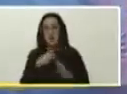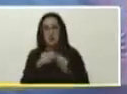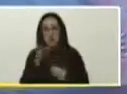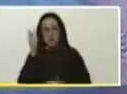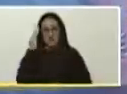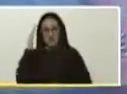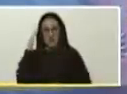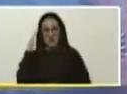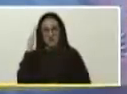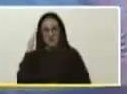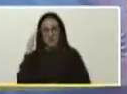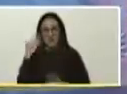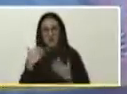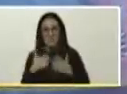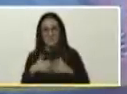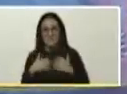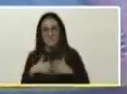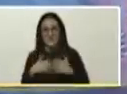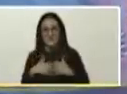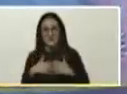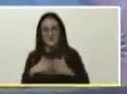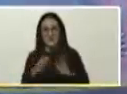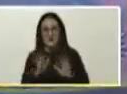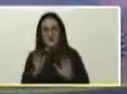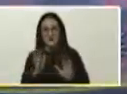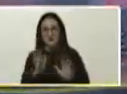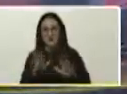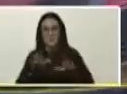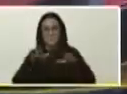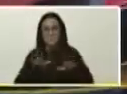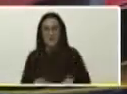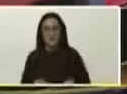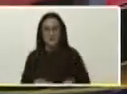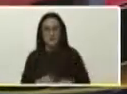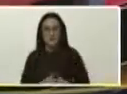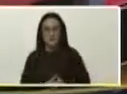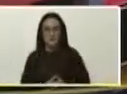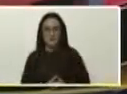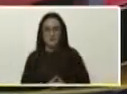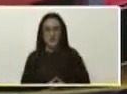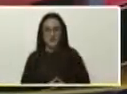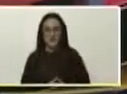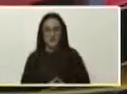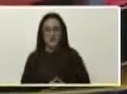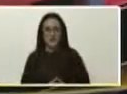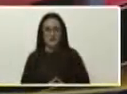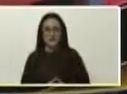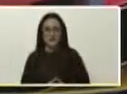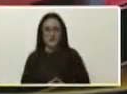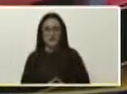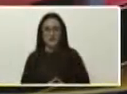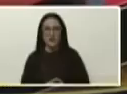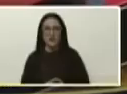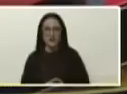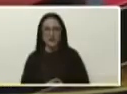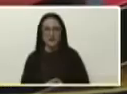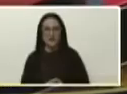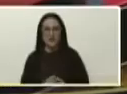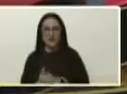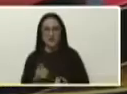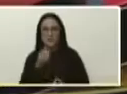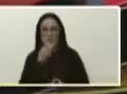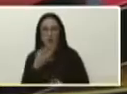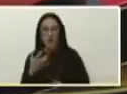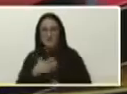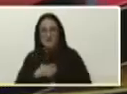porque la industria ya estaba totalmente paralizada, nos echó los mejores chistes que